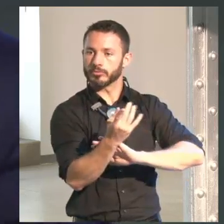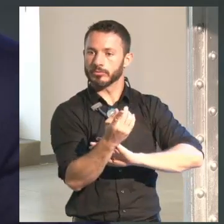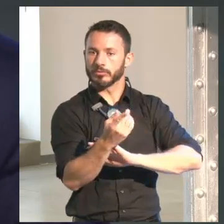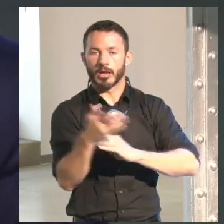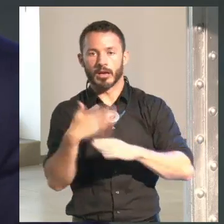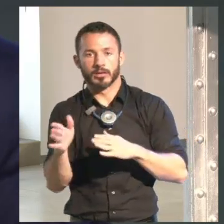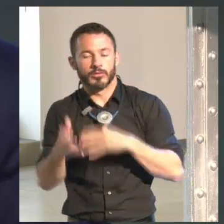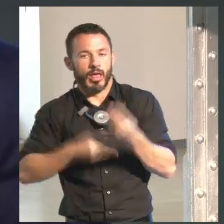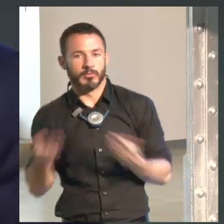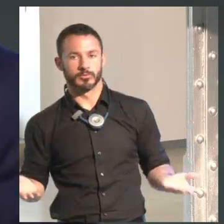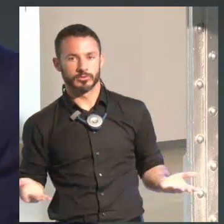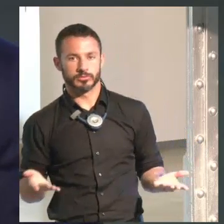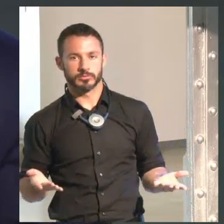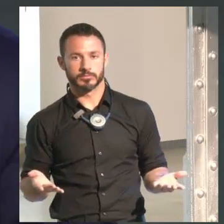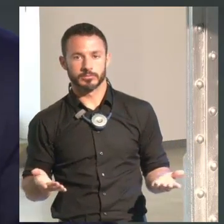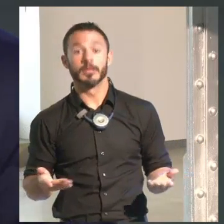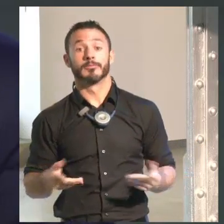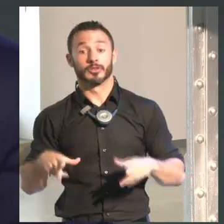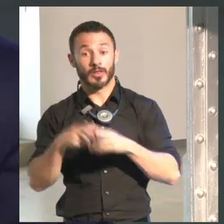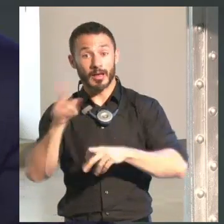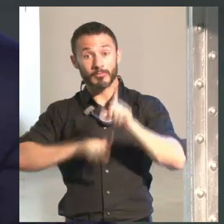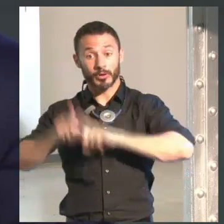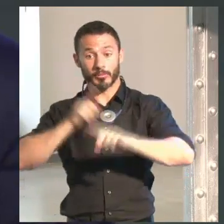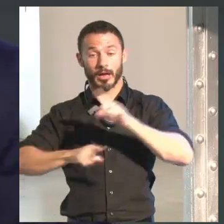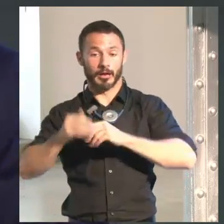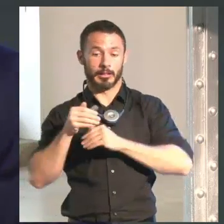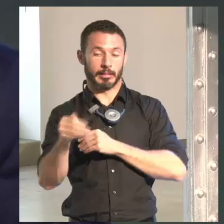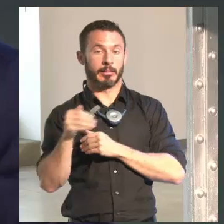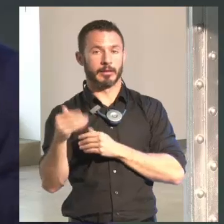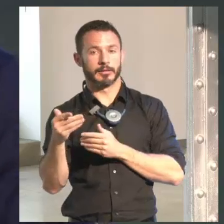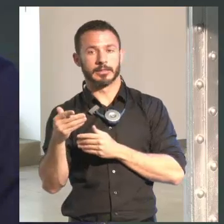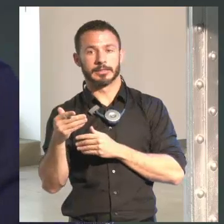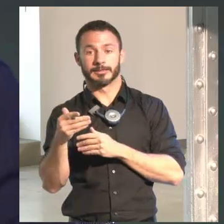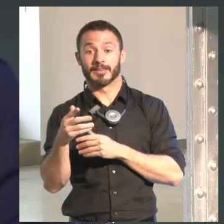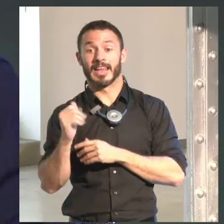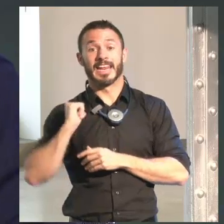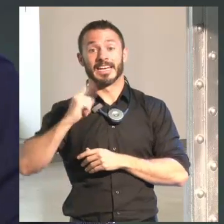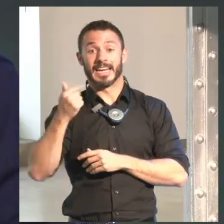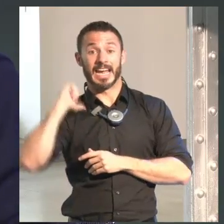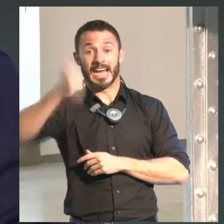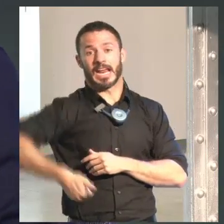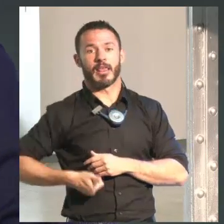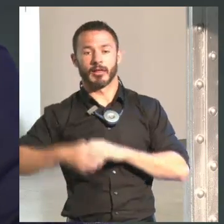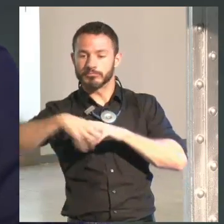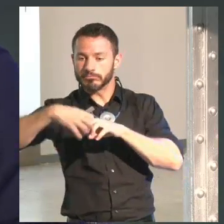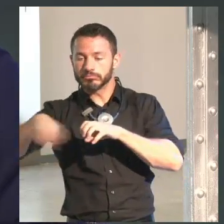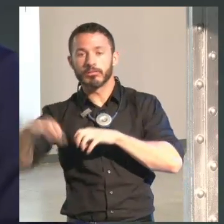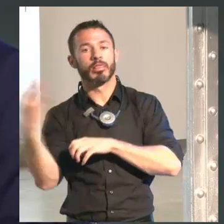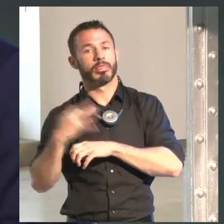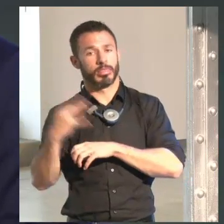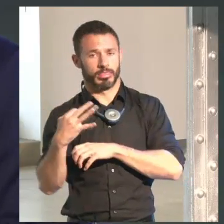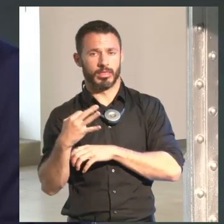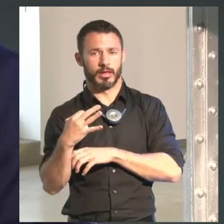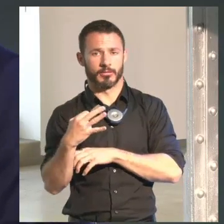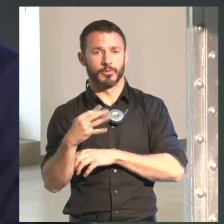los demás? Entonces, nuestro problema como sociedad, en el medio plazo, está en la redistribución de la riqueza. Tenemos un problema